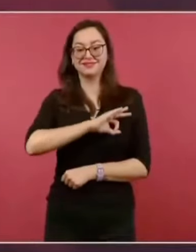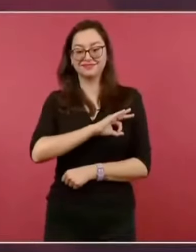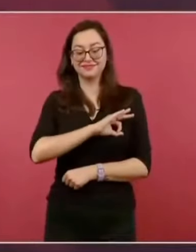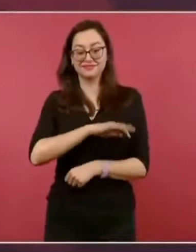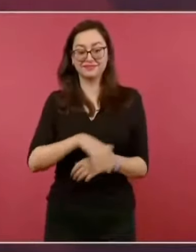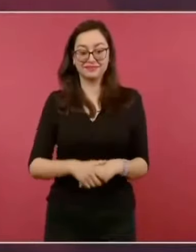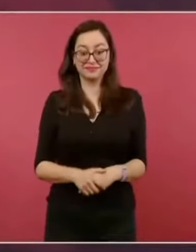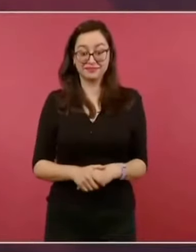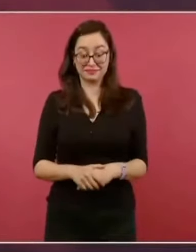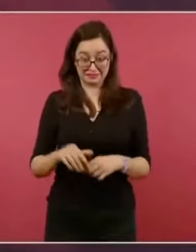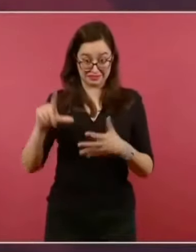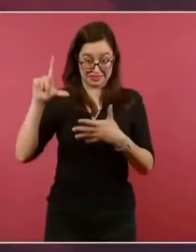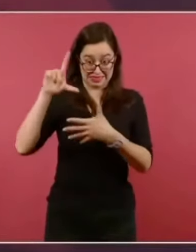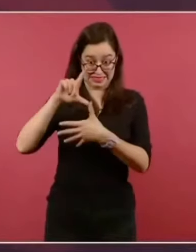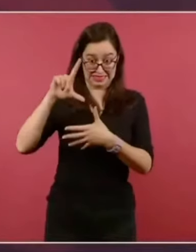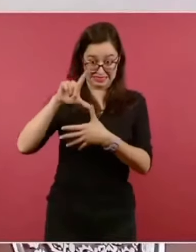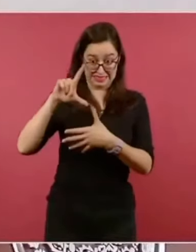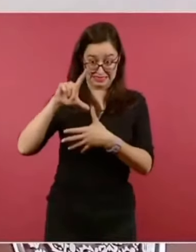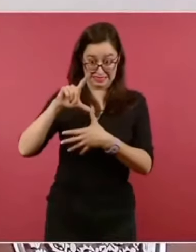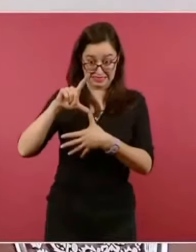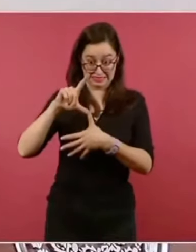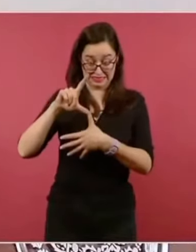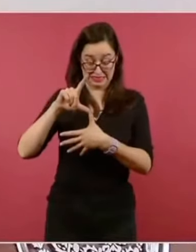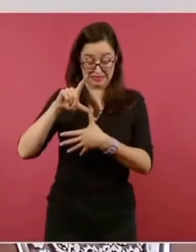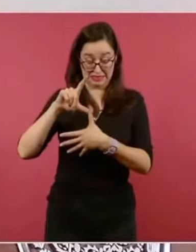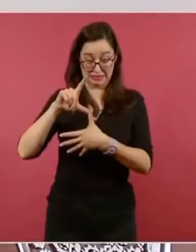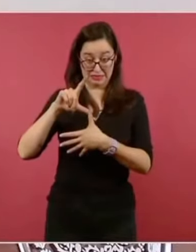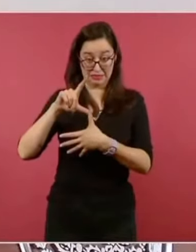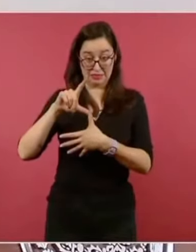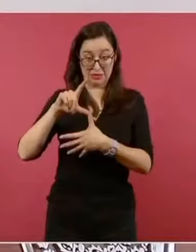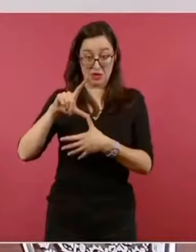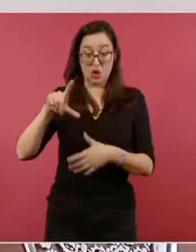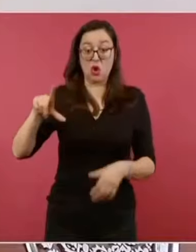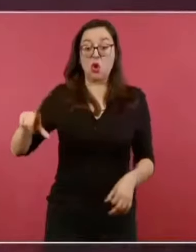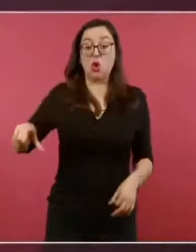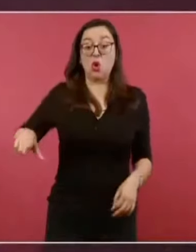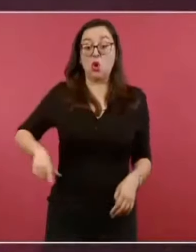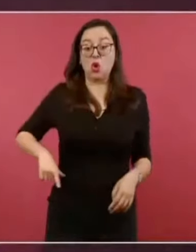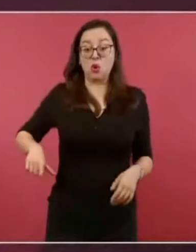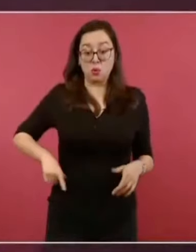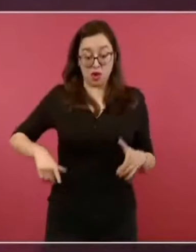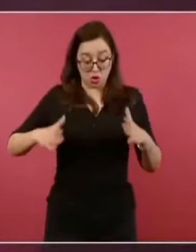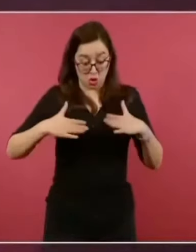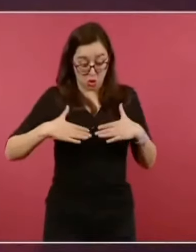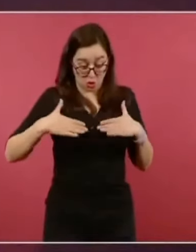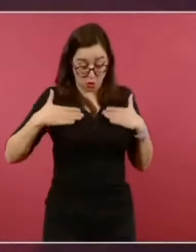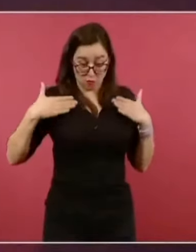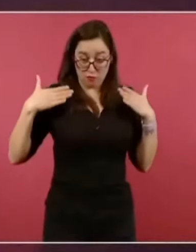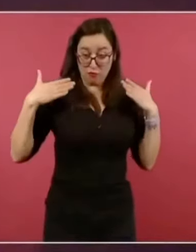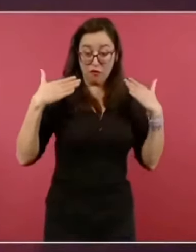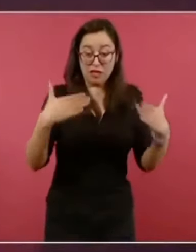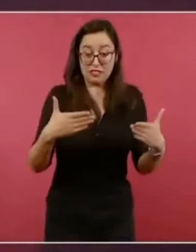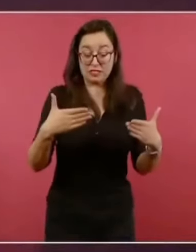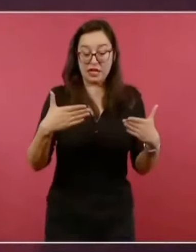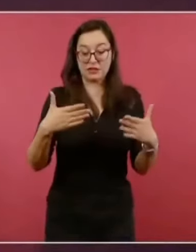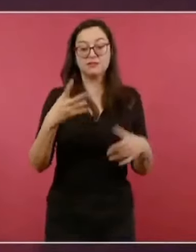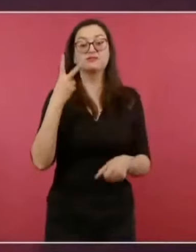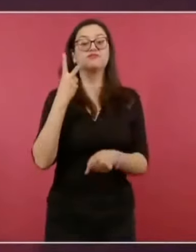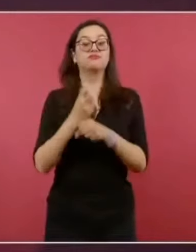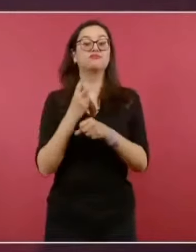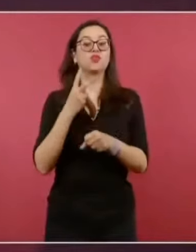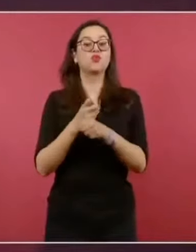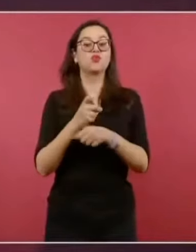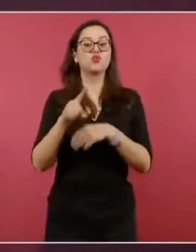América es el segundo país con el gobierno más confiable